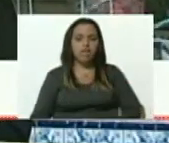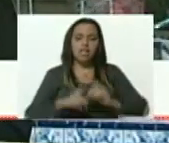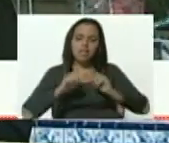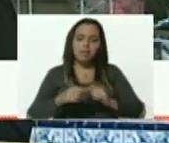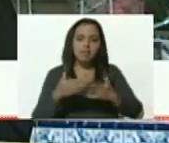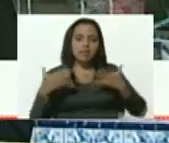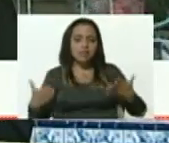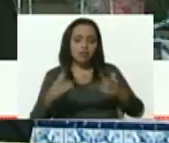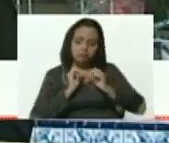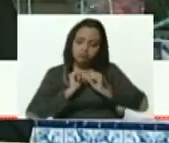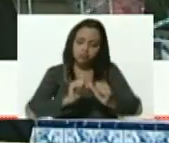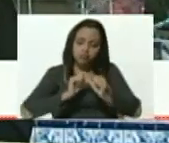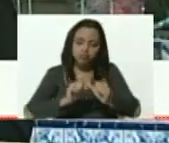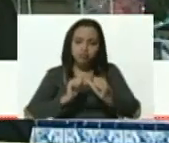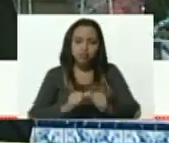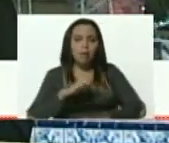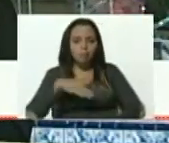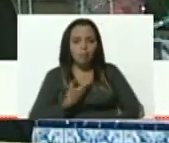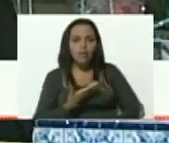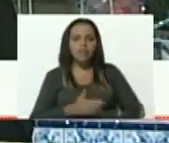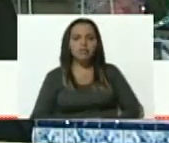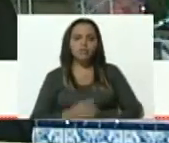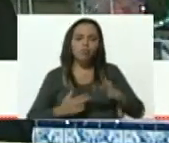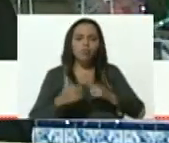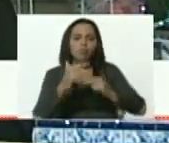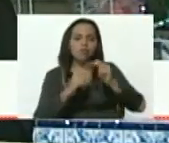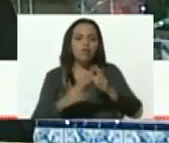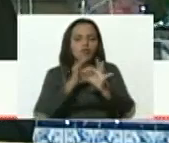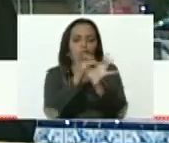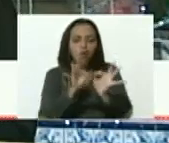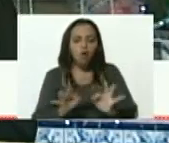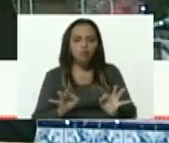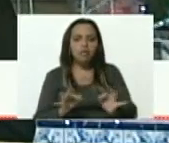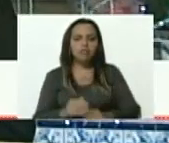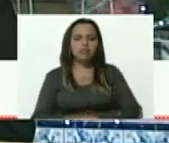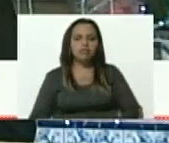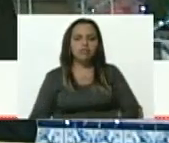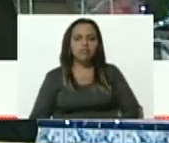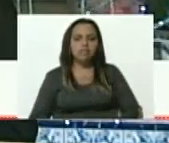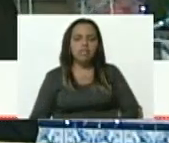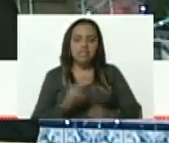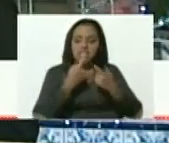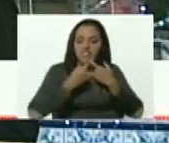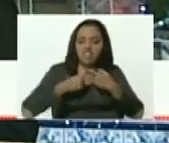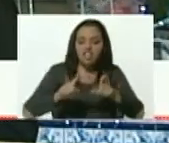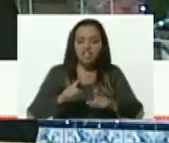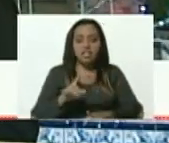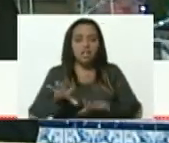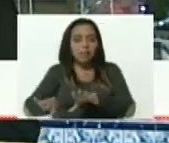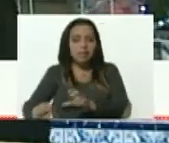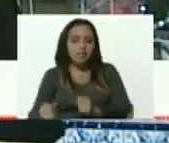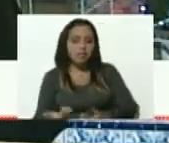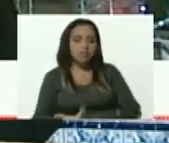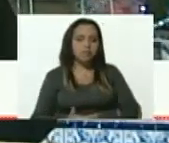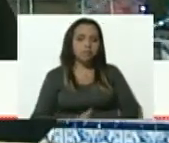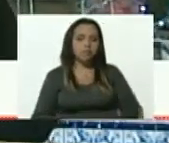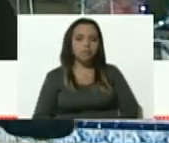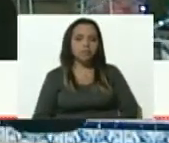gran perseverancia, que sí se puede construir un modelo alternativo al capitalismo salvaje, al